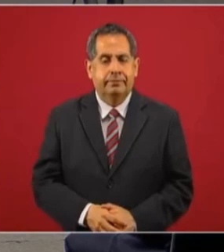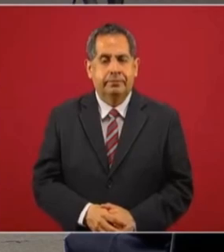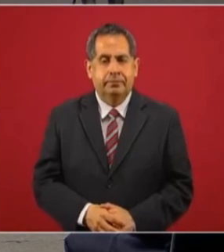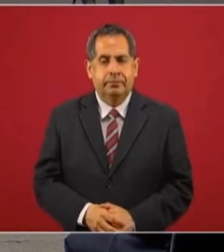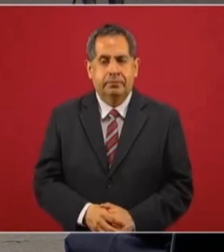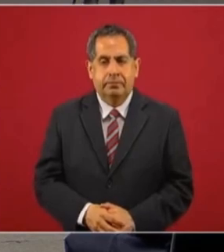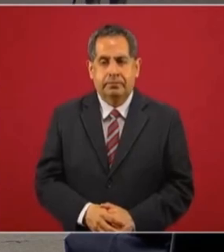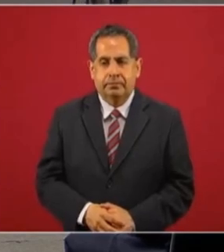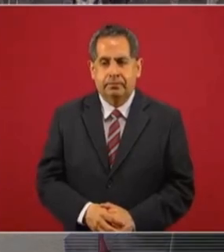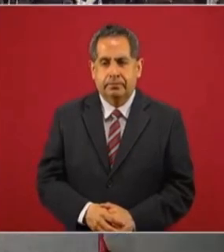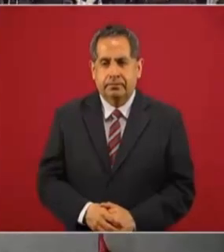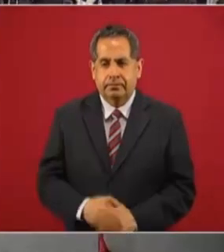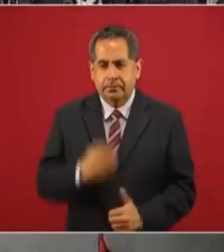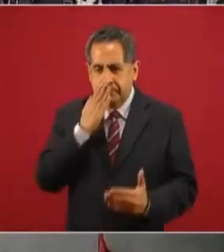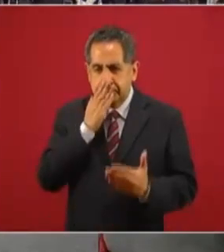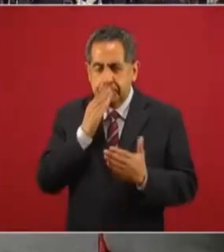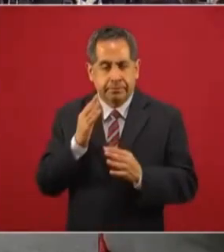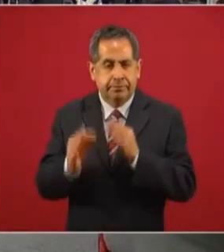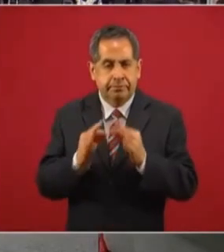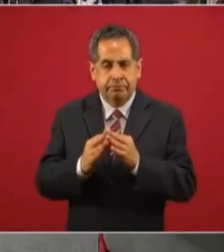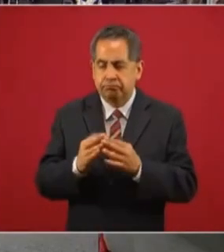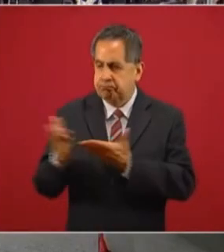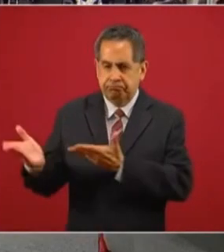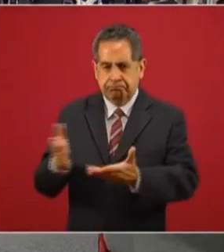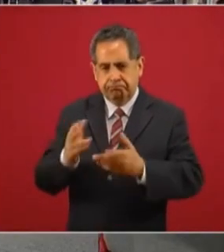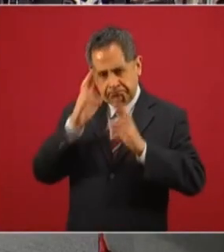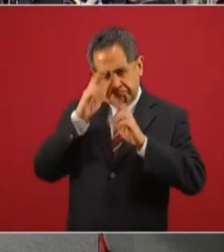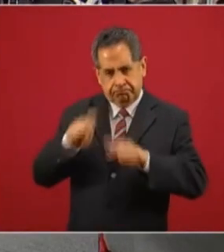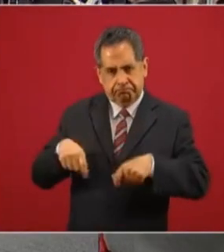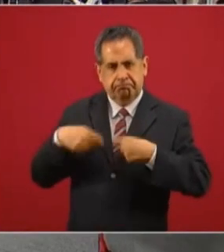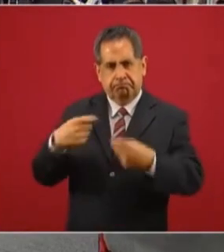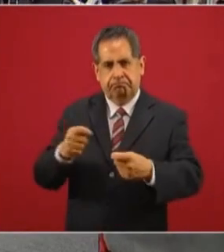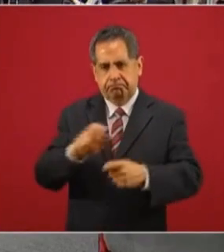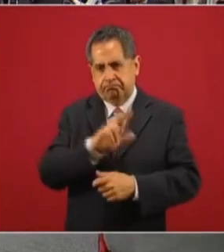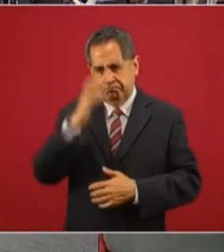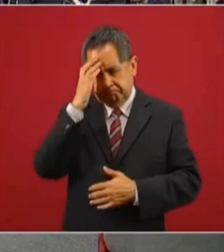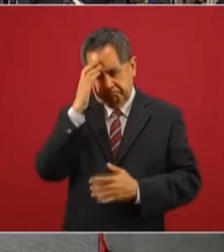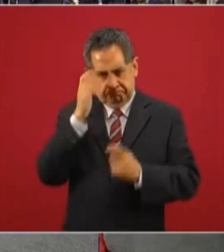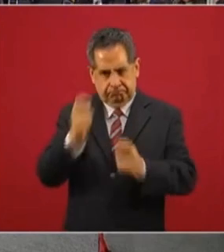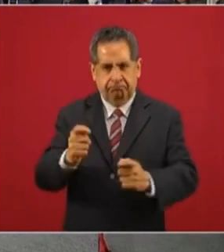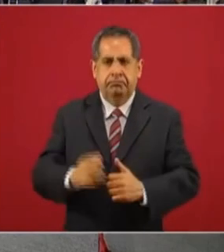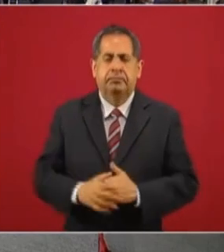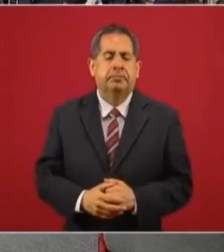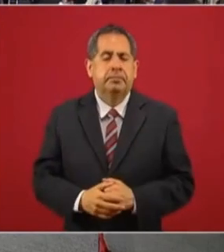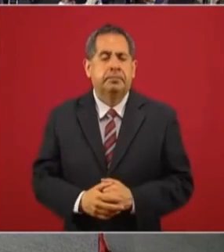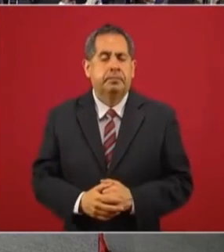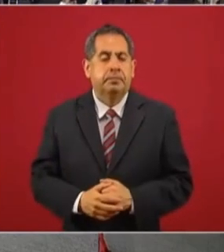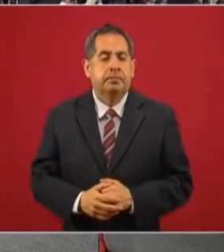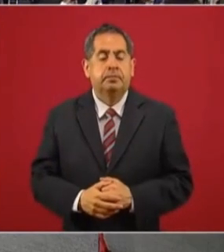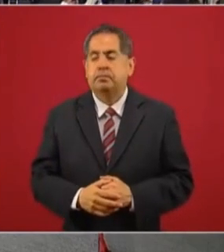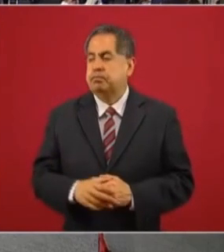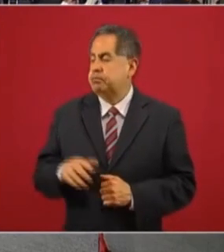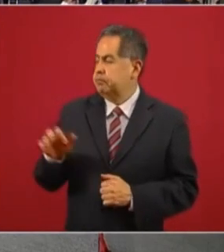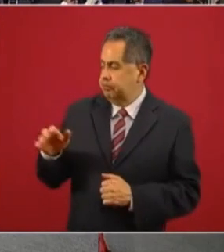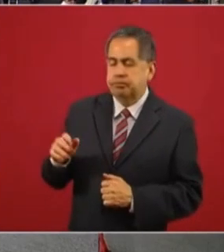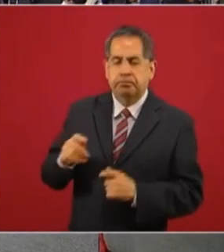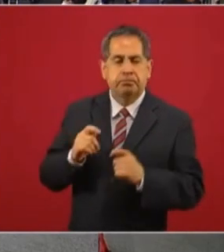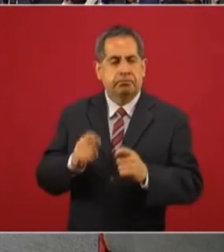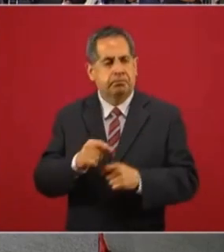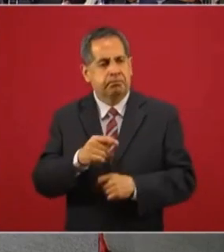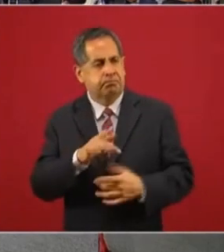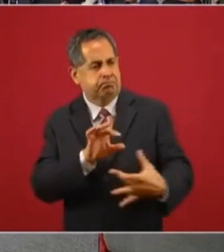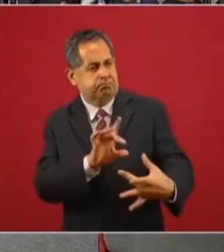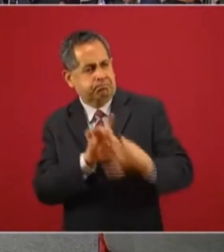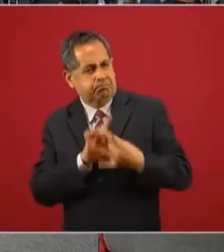Muy bien, pues vamos a la ceremonia. Adelante, señor presidente. Vamos a dar reconocimiento como aliado